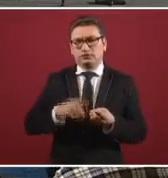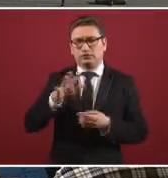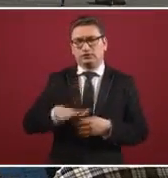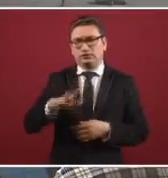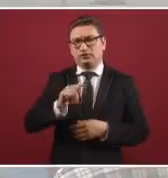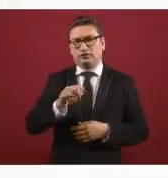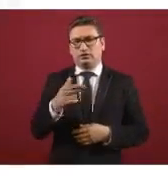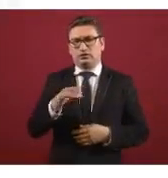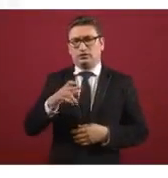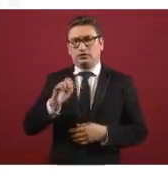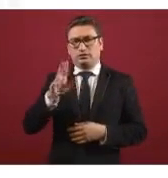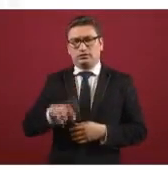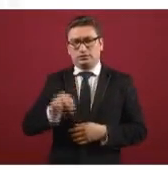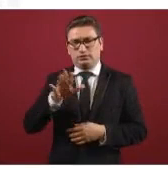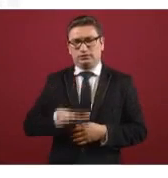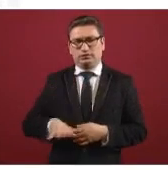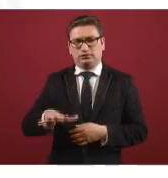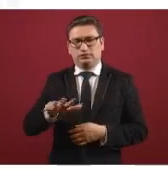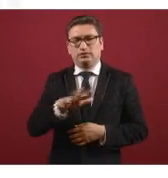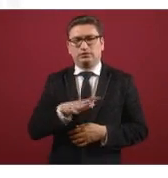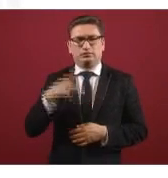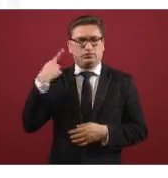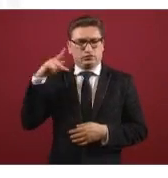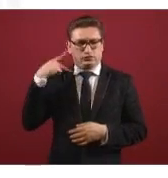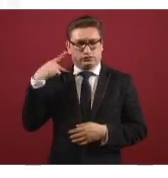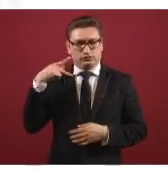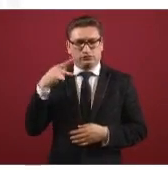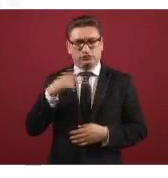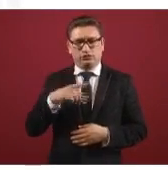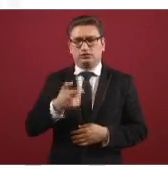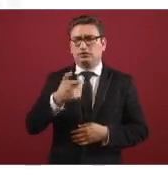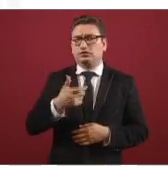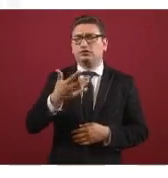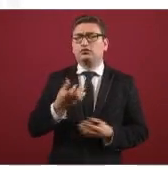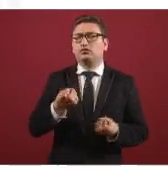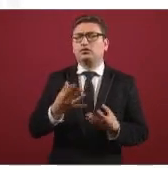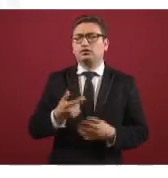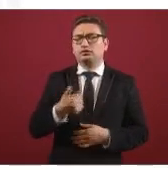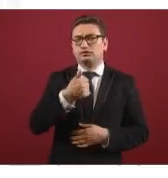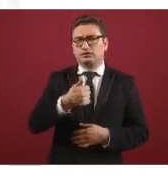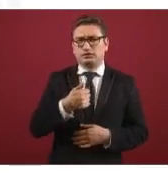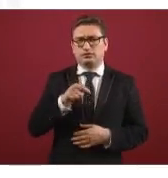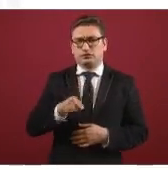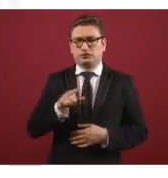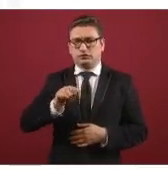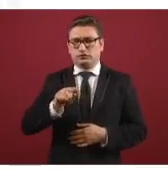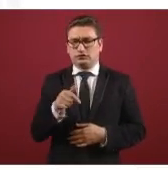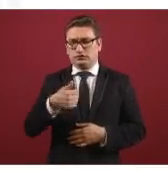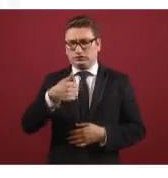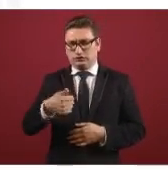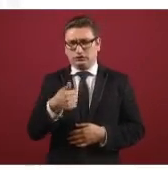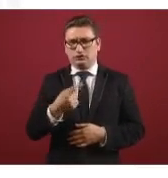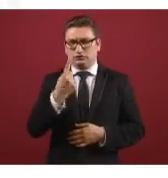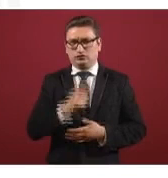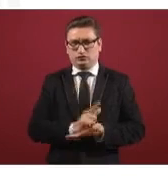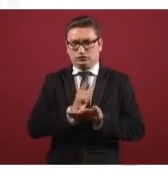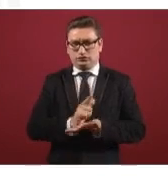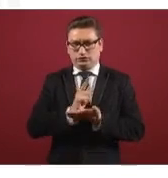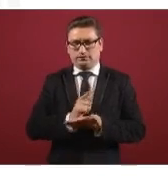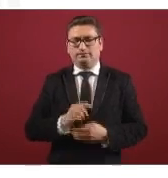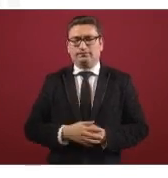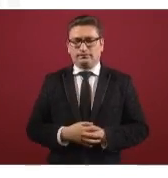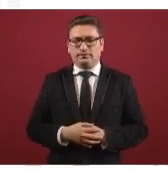Tehuacán, Santiago Mihuatán, Puebla, con un precio al público de 6 pesos 76 centavos por litro